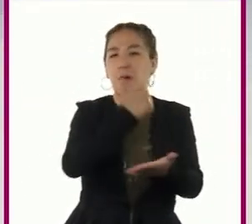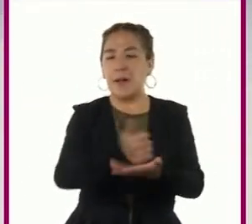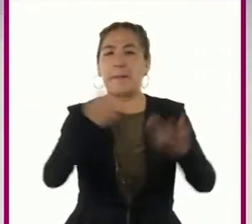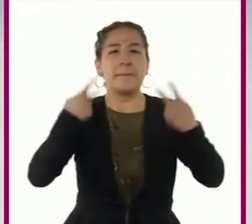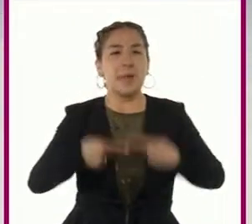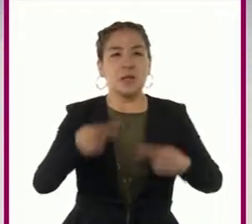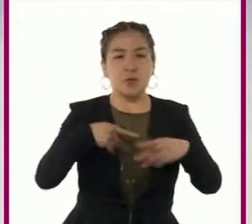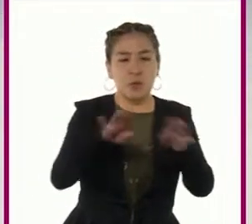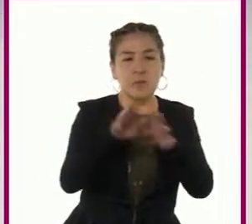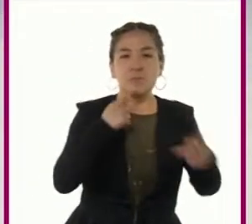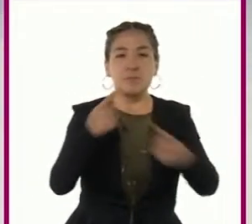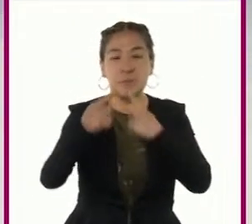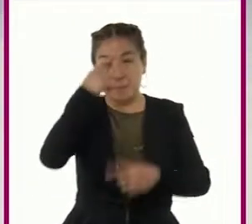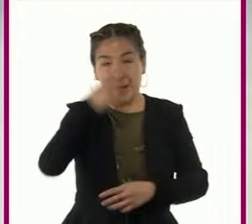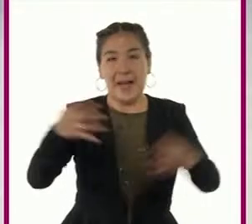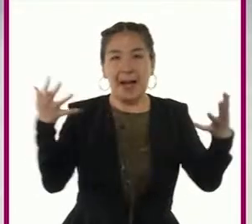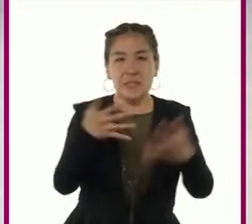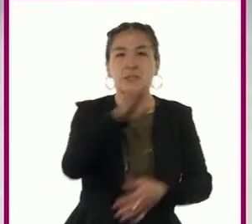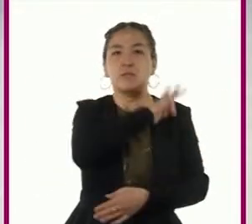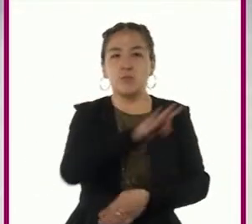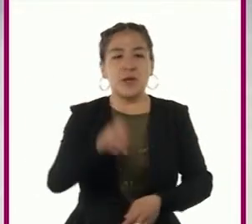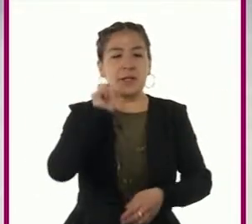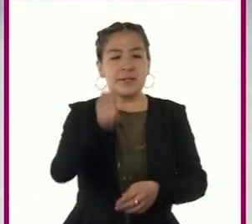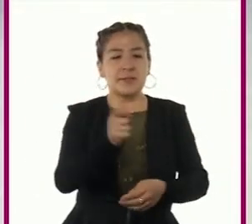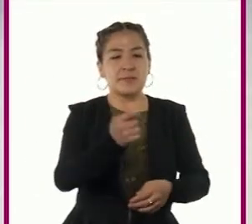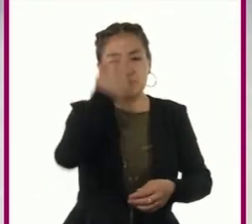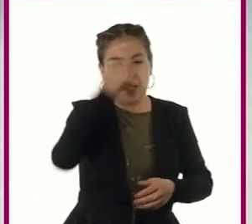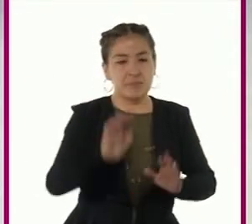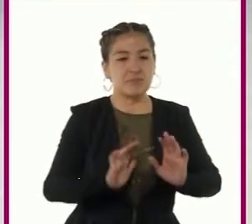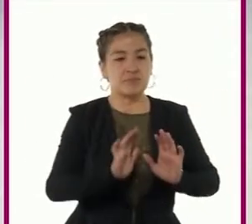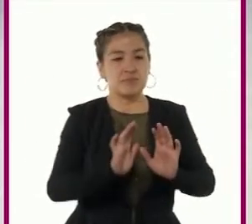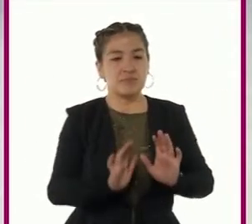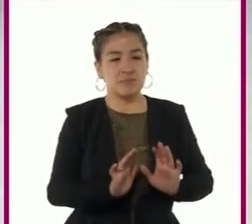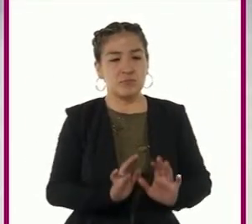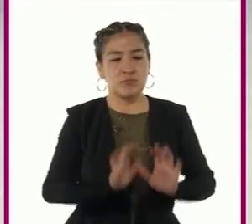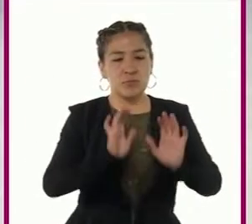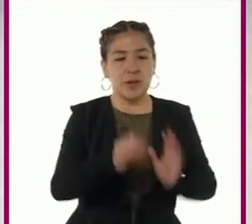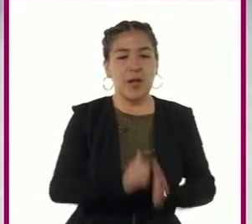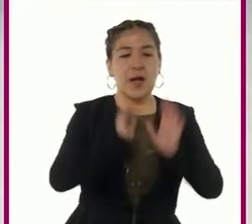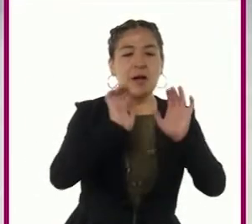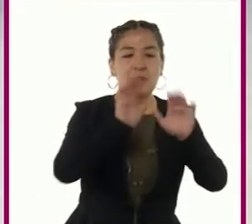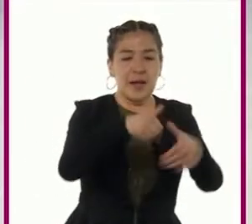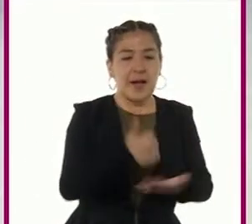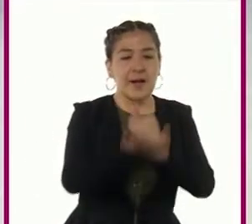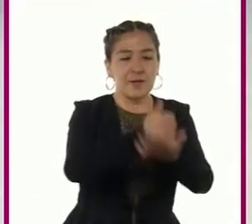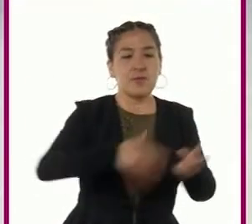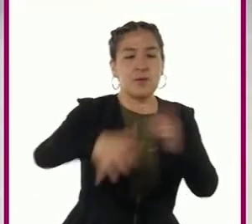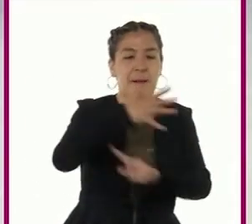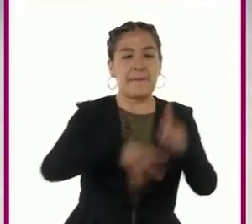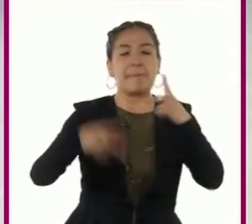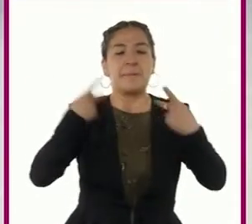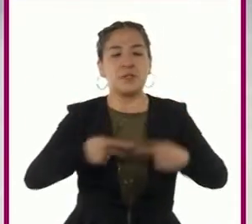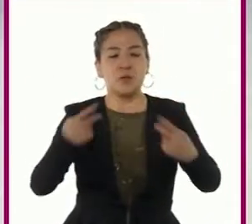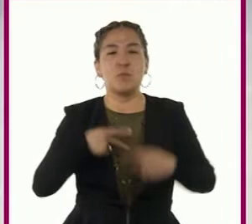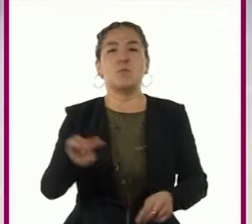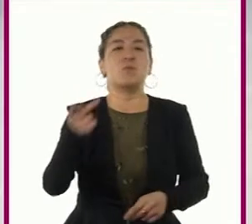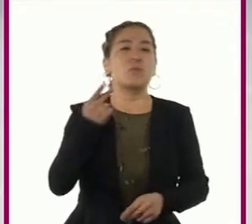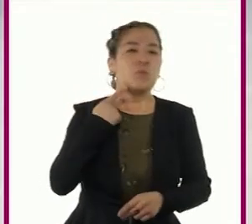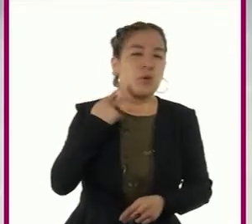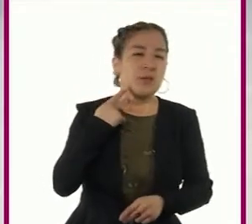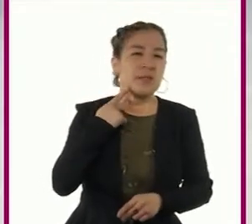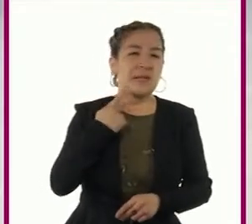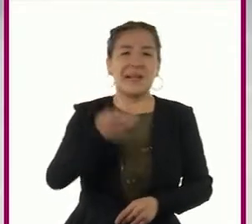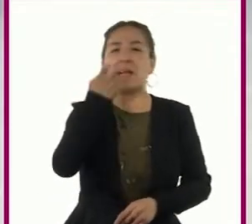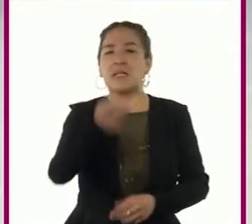ciudadanos, hacer posible el acceso de la ciudadanía al ejercicio del poder público, con base en